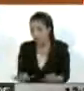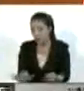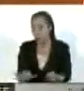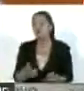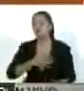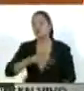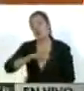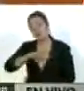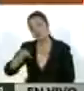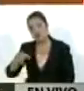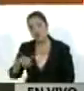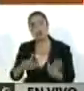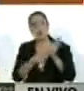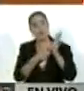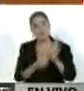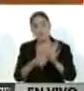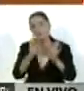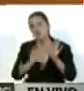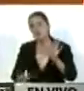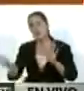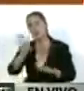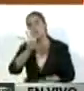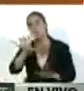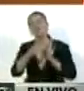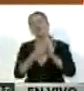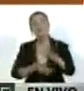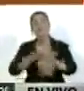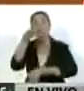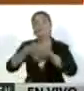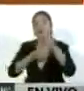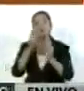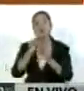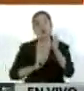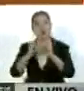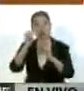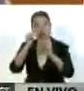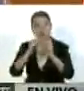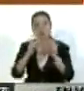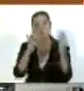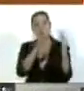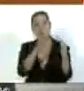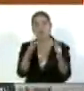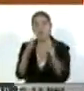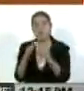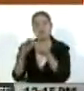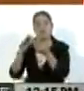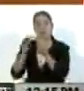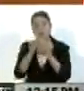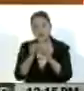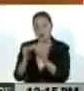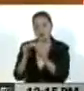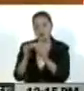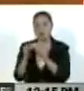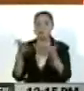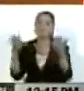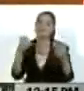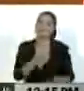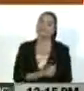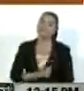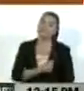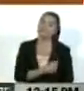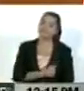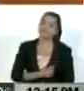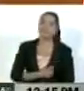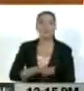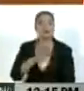andamos presentándole al país un balance de construcción de viviendas, de rehabilitación, lamentablemente